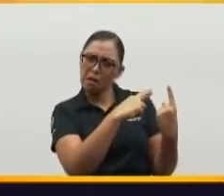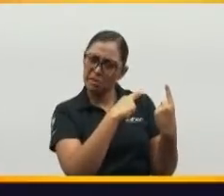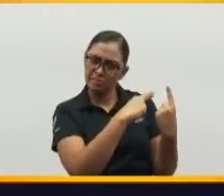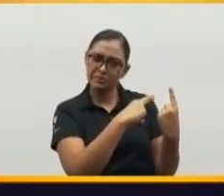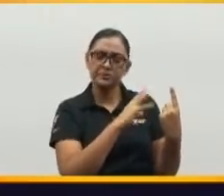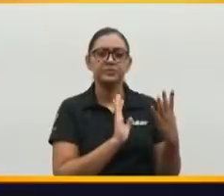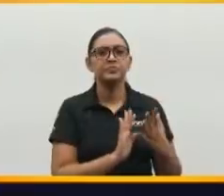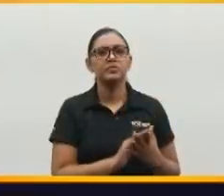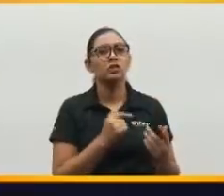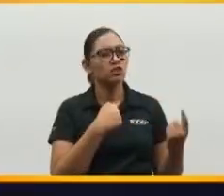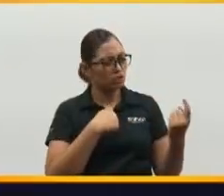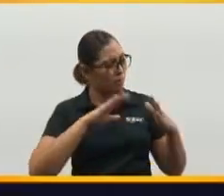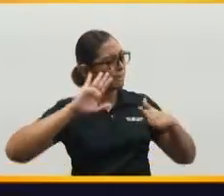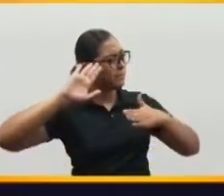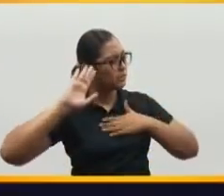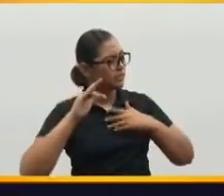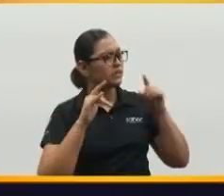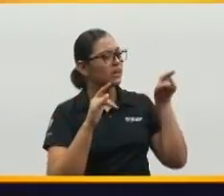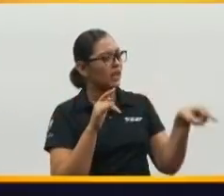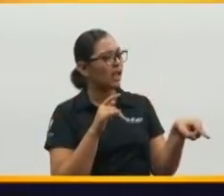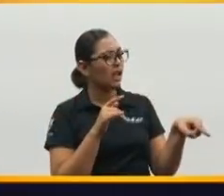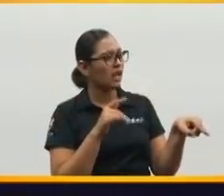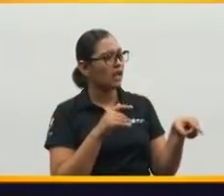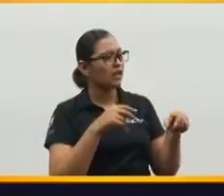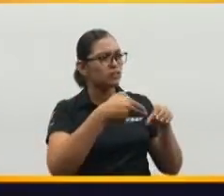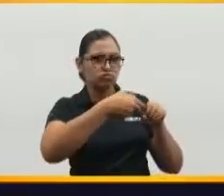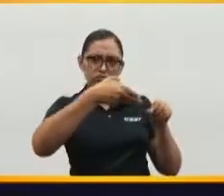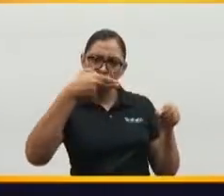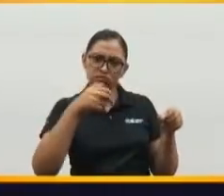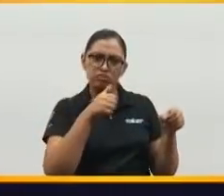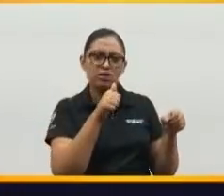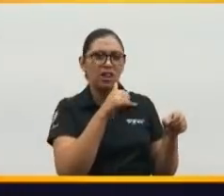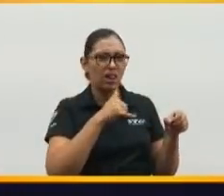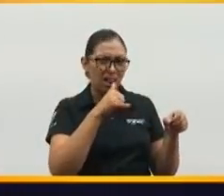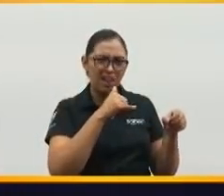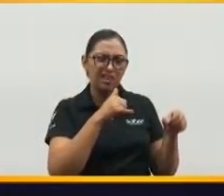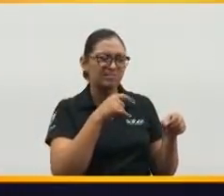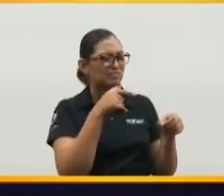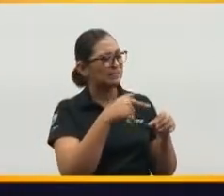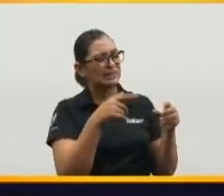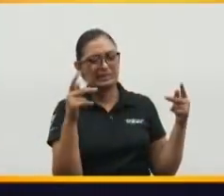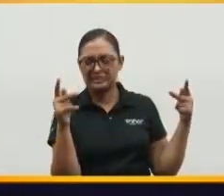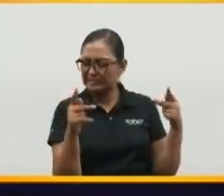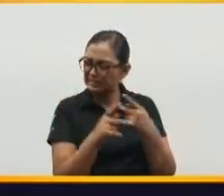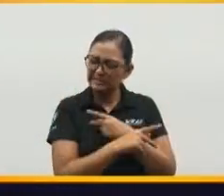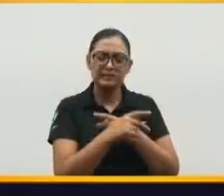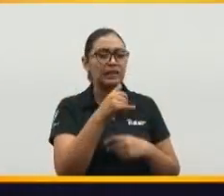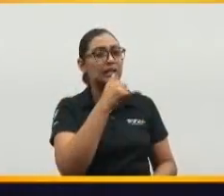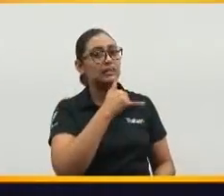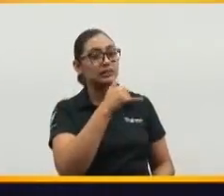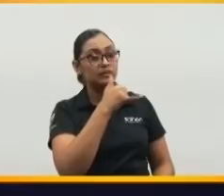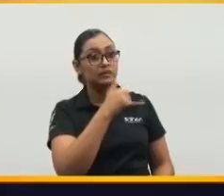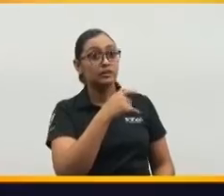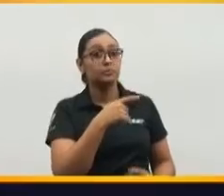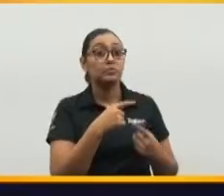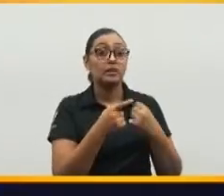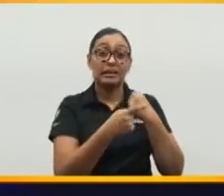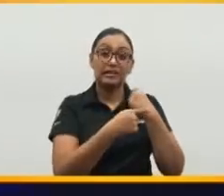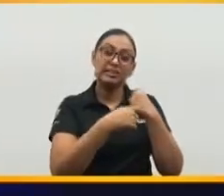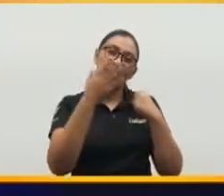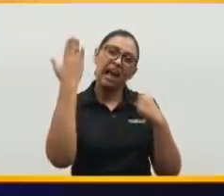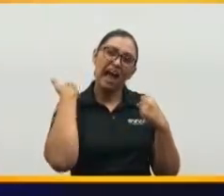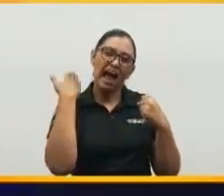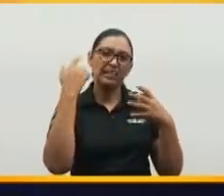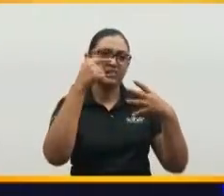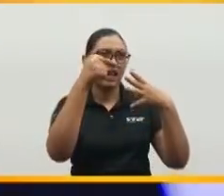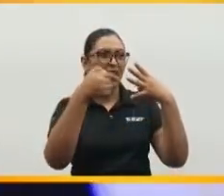Y le prometí que yo le iba a ayudar a salir de la bebida. Terrible, tenía un problema terrible con la bebida. En aquella época las leyes no eran